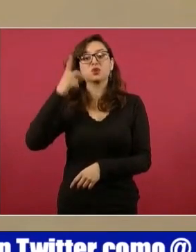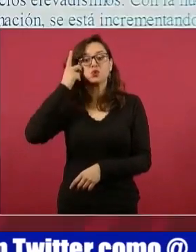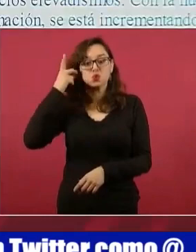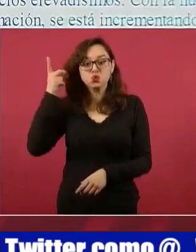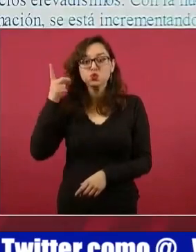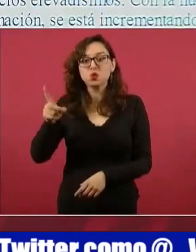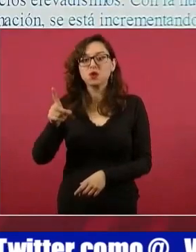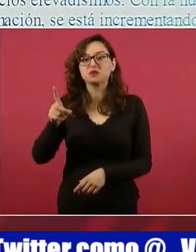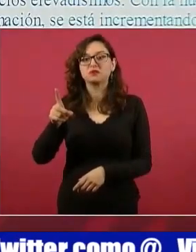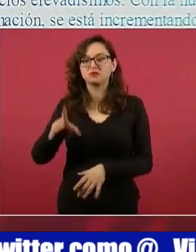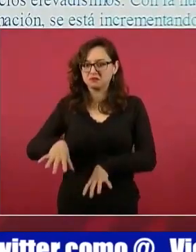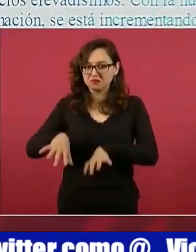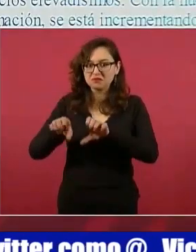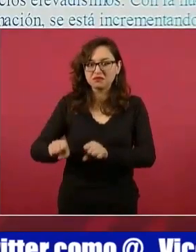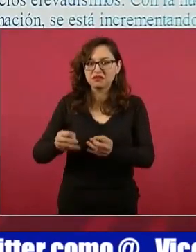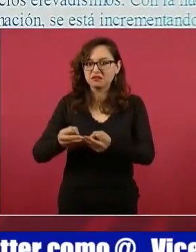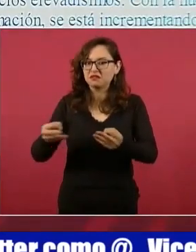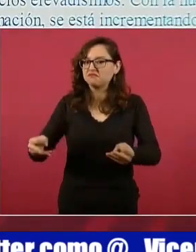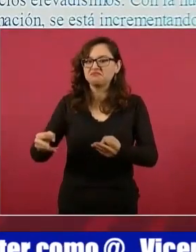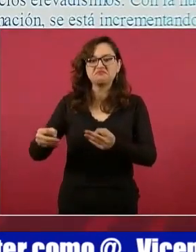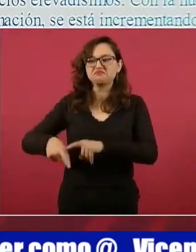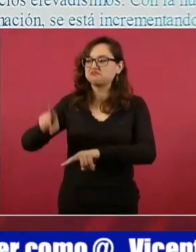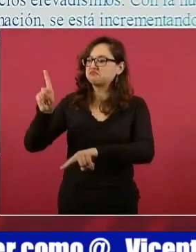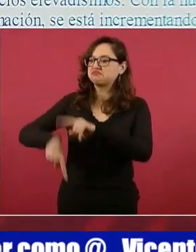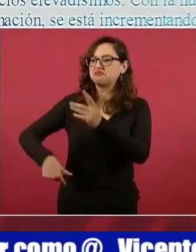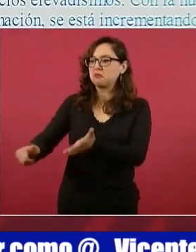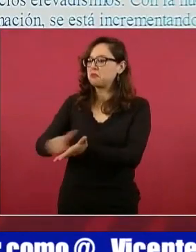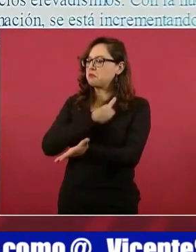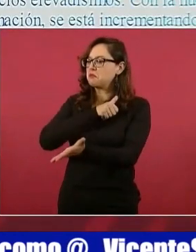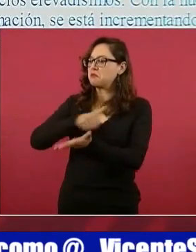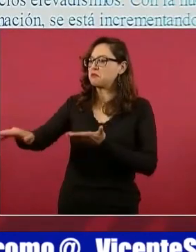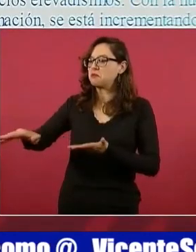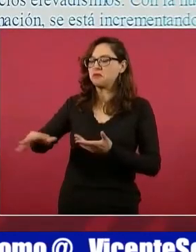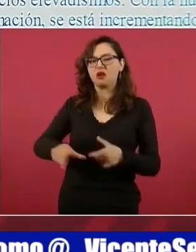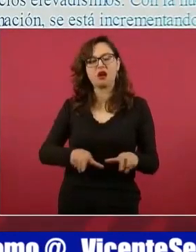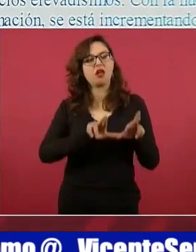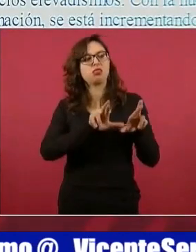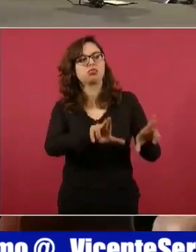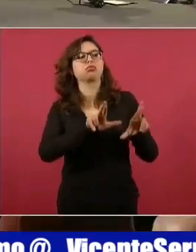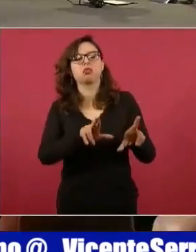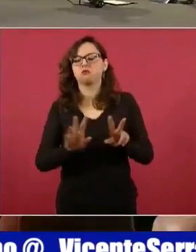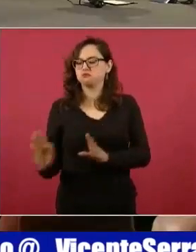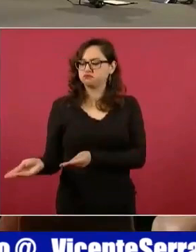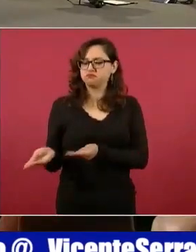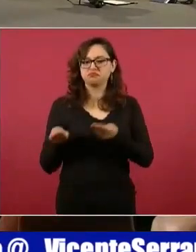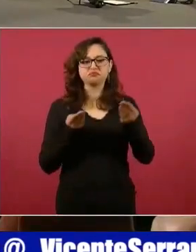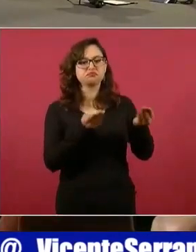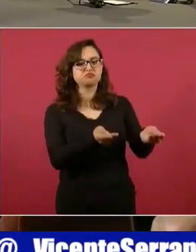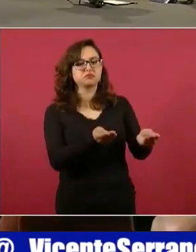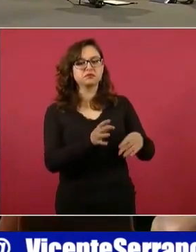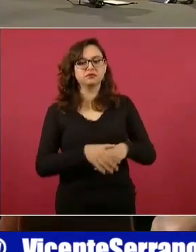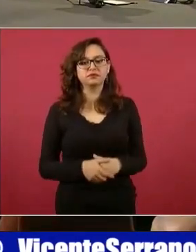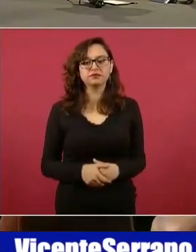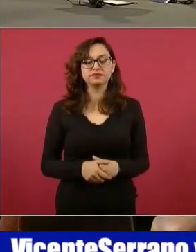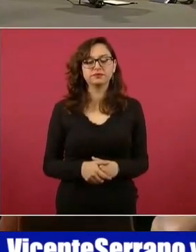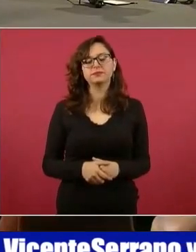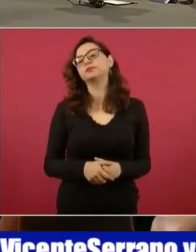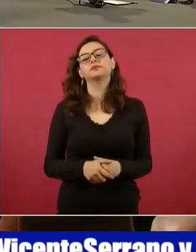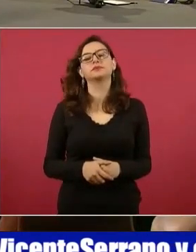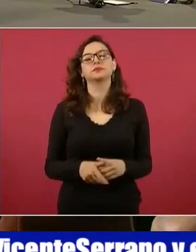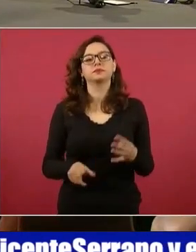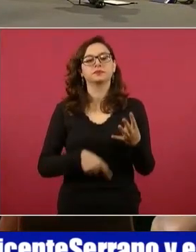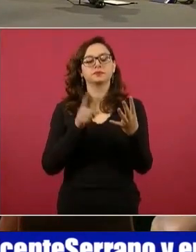gobierno o desgobierno de Salinas de Gortari, justamente fue cuando el PRI y el PAN se aliaron para sacar